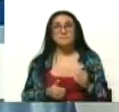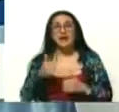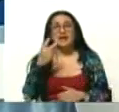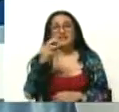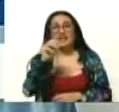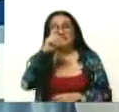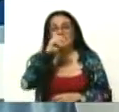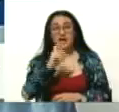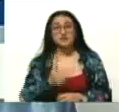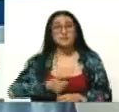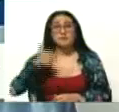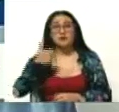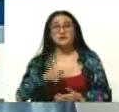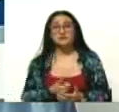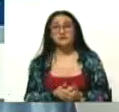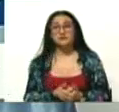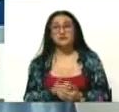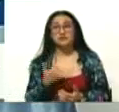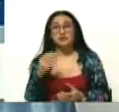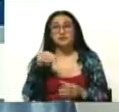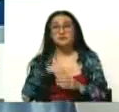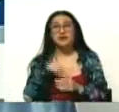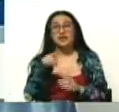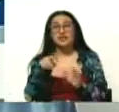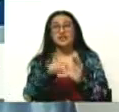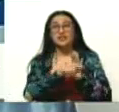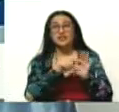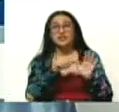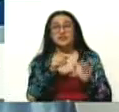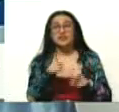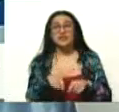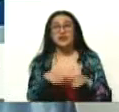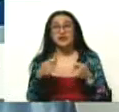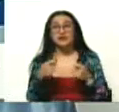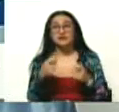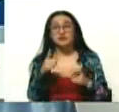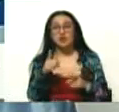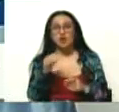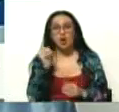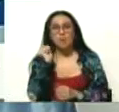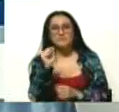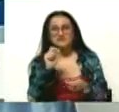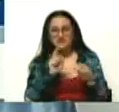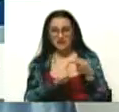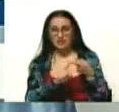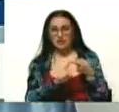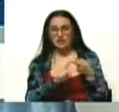de prisión. Yo incluiría en esos delitos atroces, obviamente, aparte del homicidio,